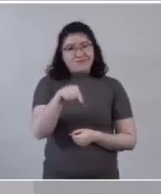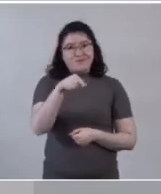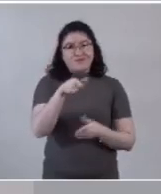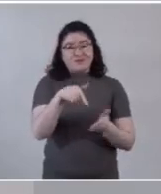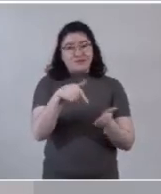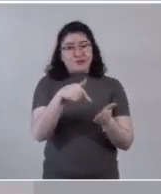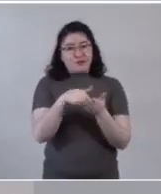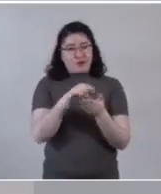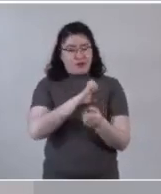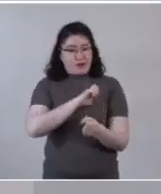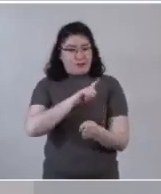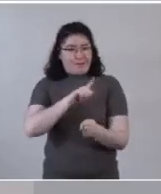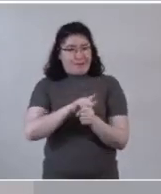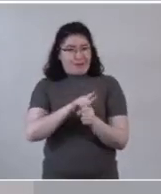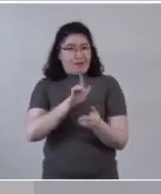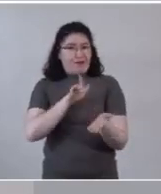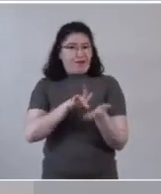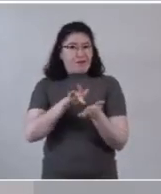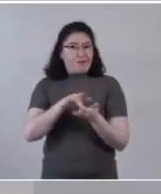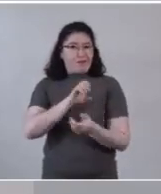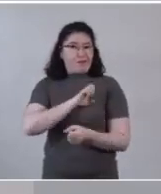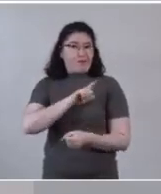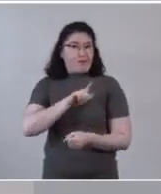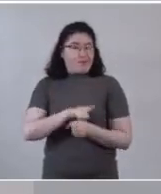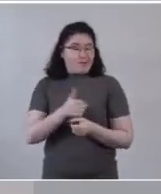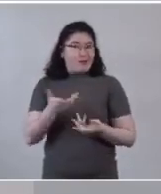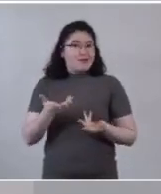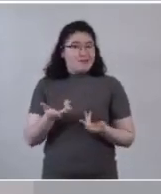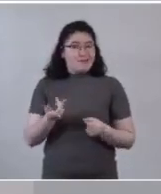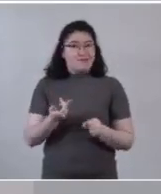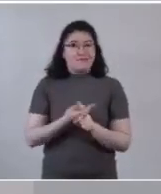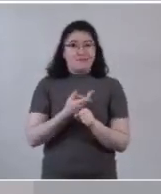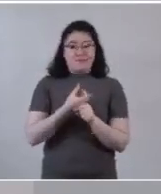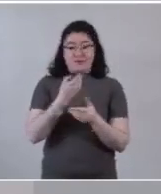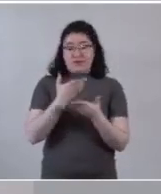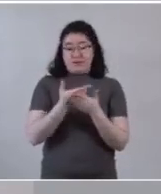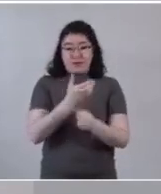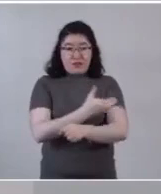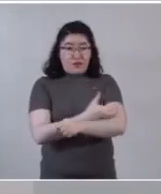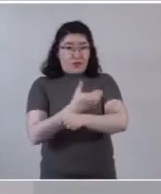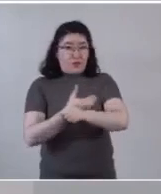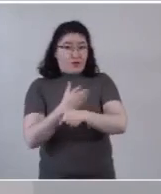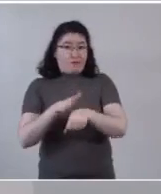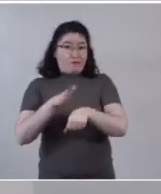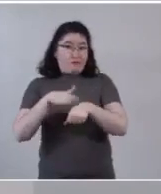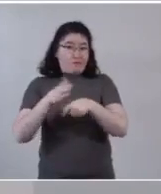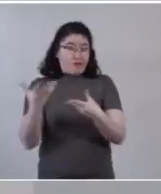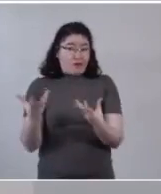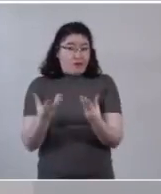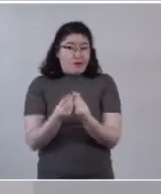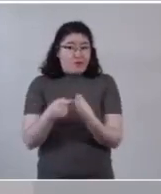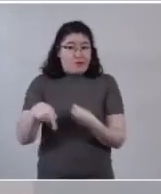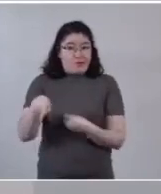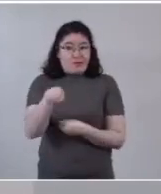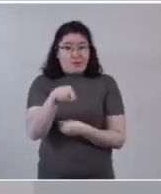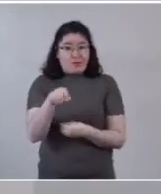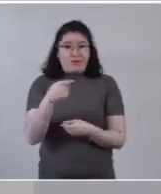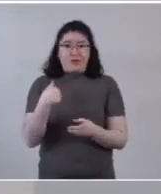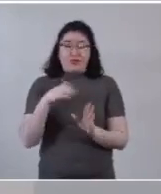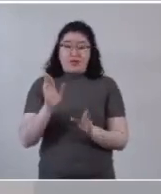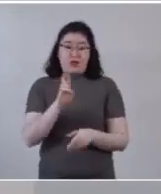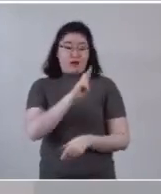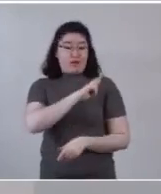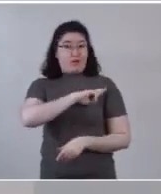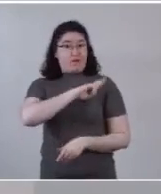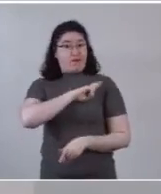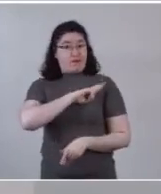espacios especiales y apoyos especiales. Entonces, solamente entramos en mayor coordinación con ellos y ya están ocupando las funerarias privadas,